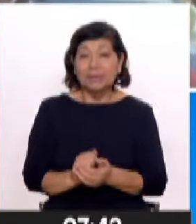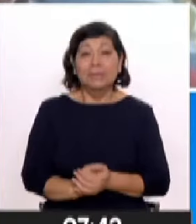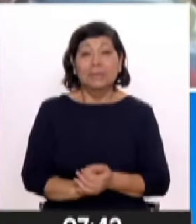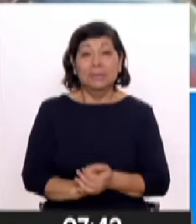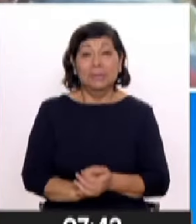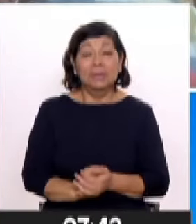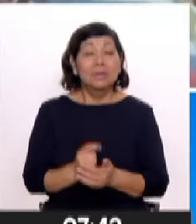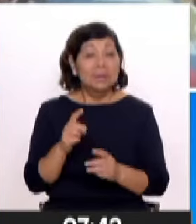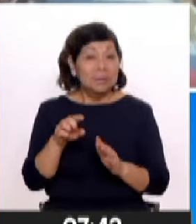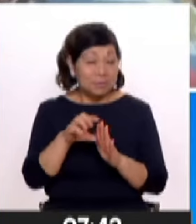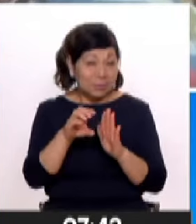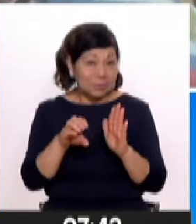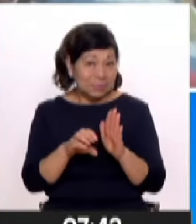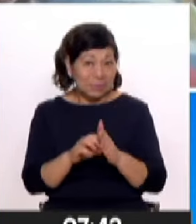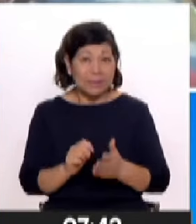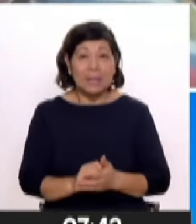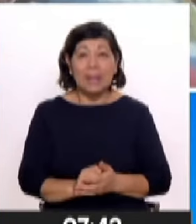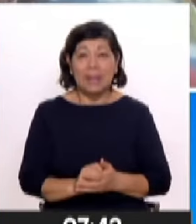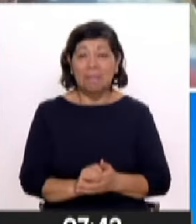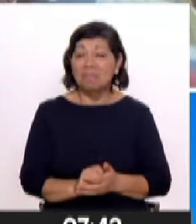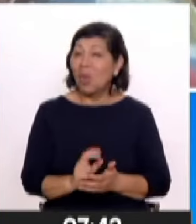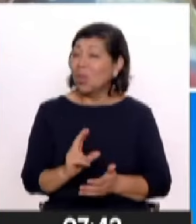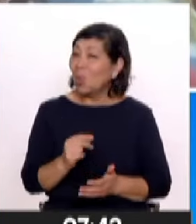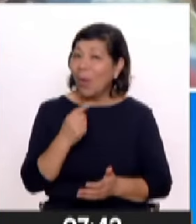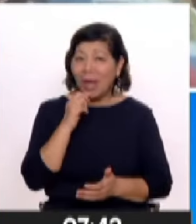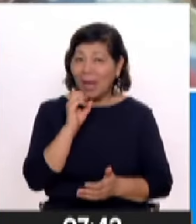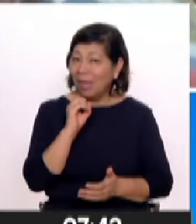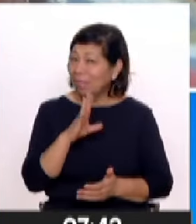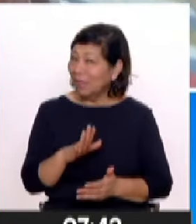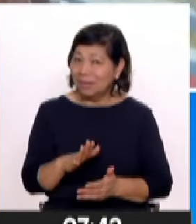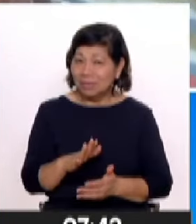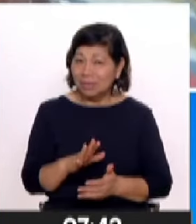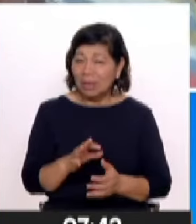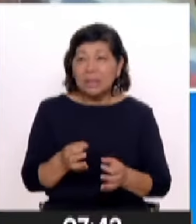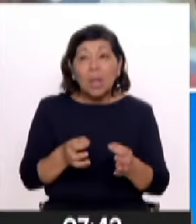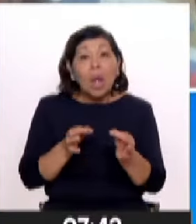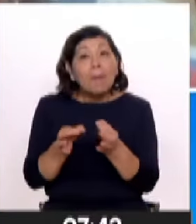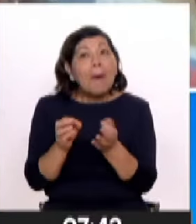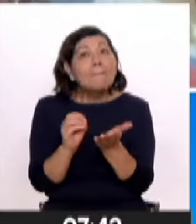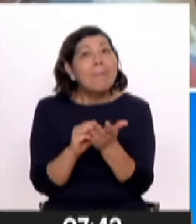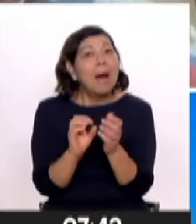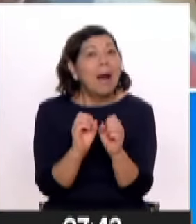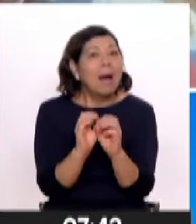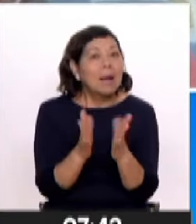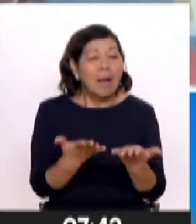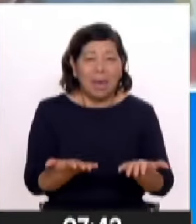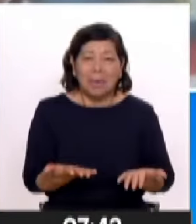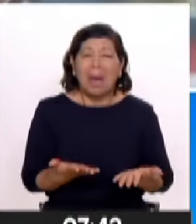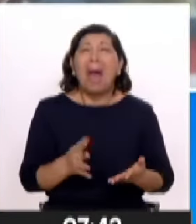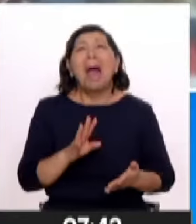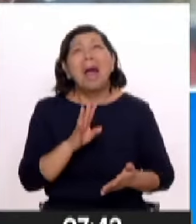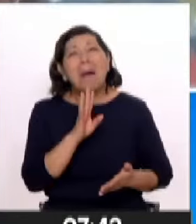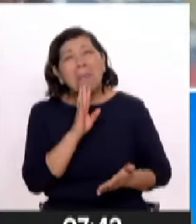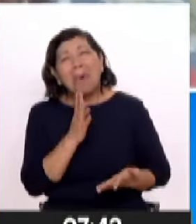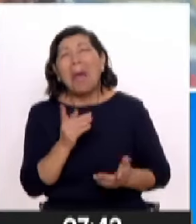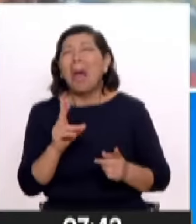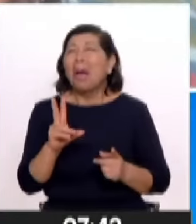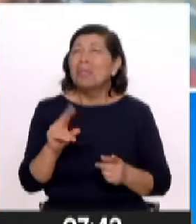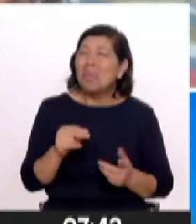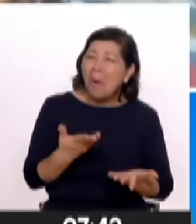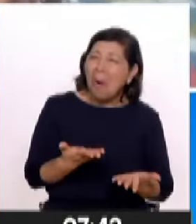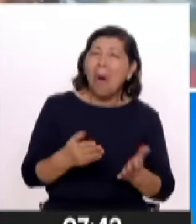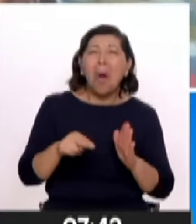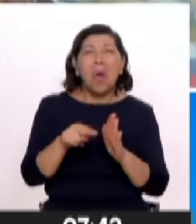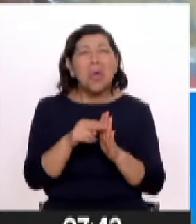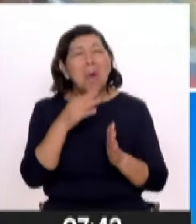acción de inconstitucionalidad no han dicho en términos técnicos jurídicos. Han hablado de inconveniencias,